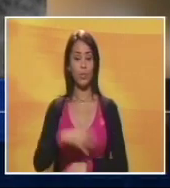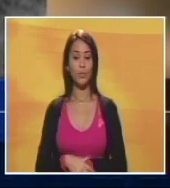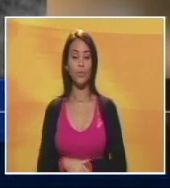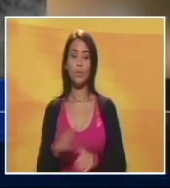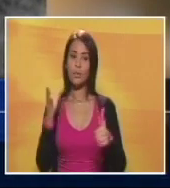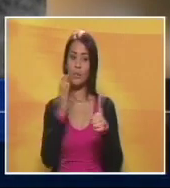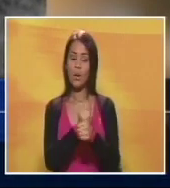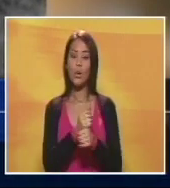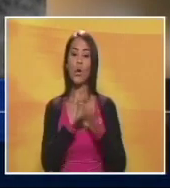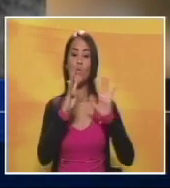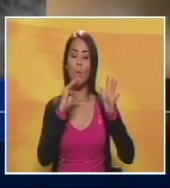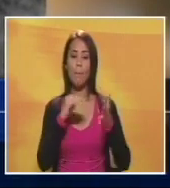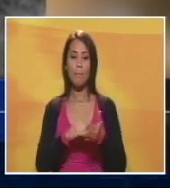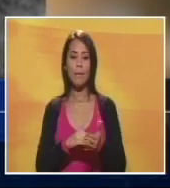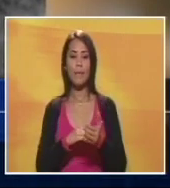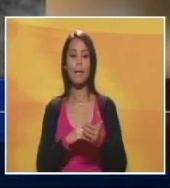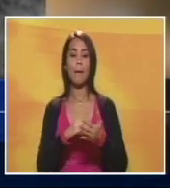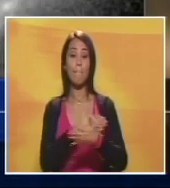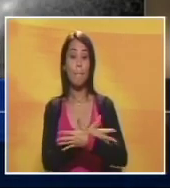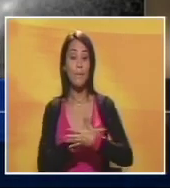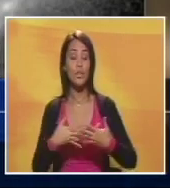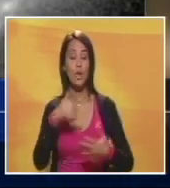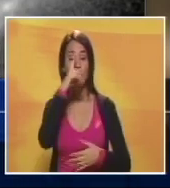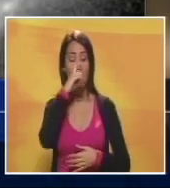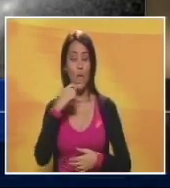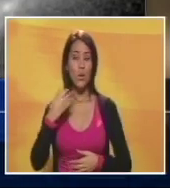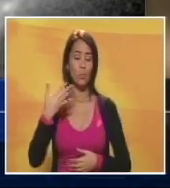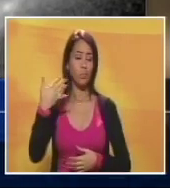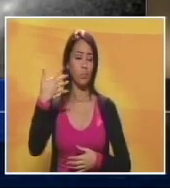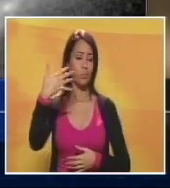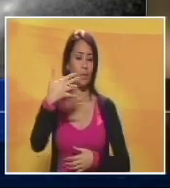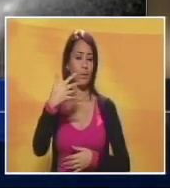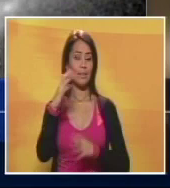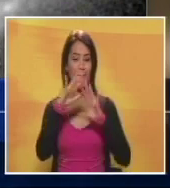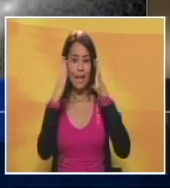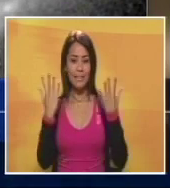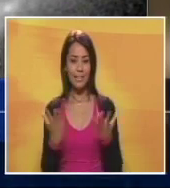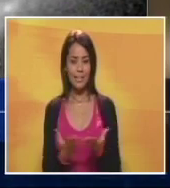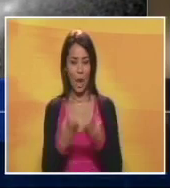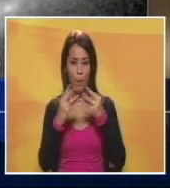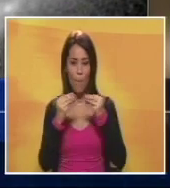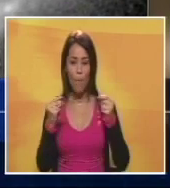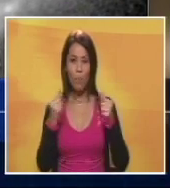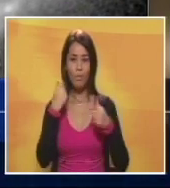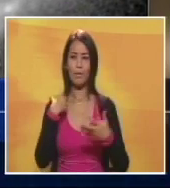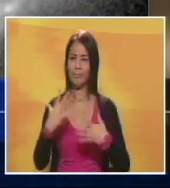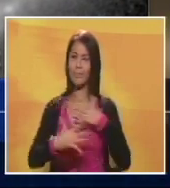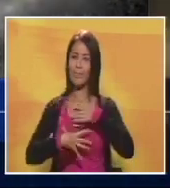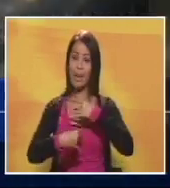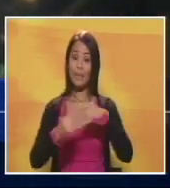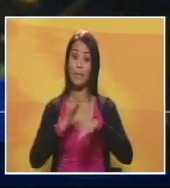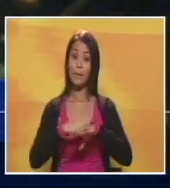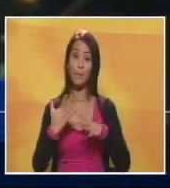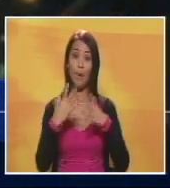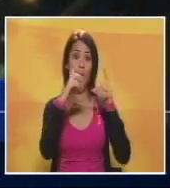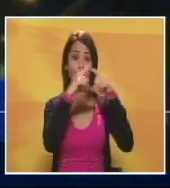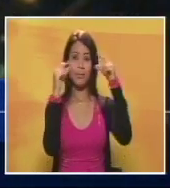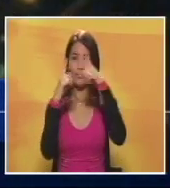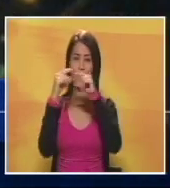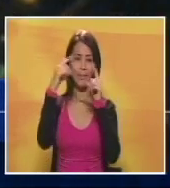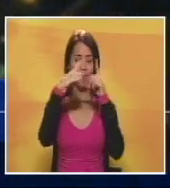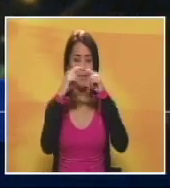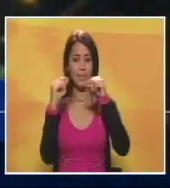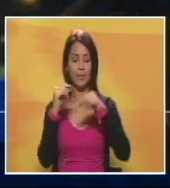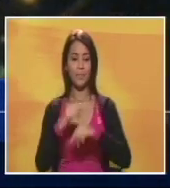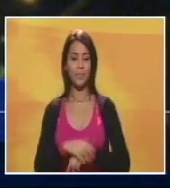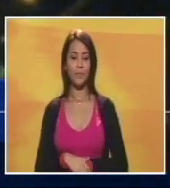a 9.000 millones de años luz de la Tierra. El hallazgo es particularmente interesante porque las estrellas individuales, a diferencia